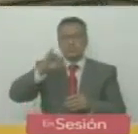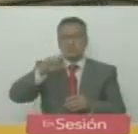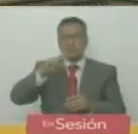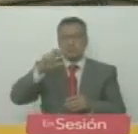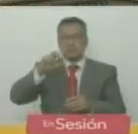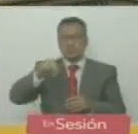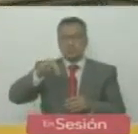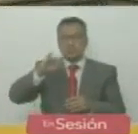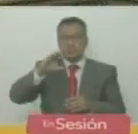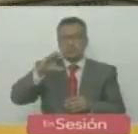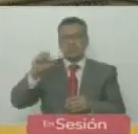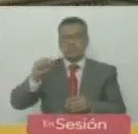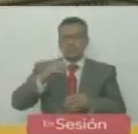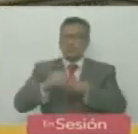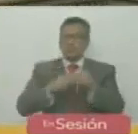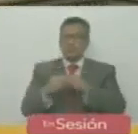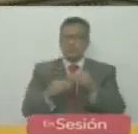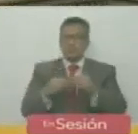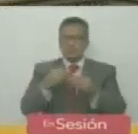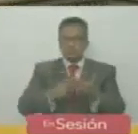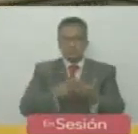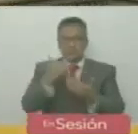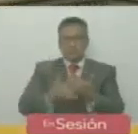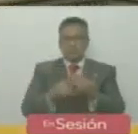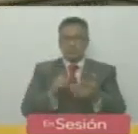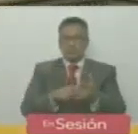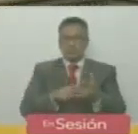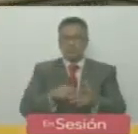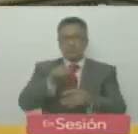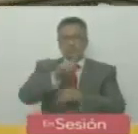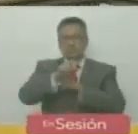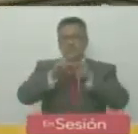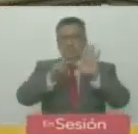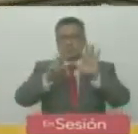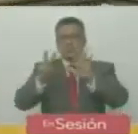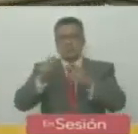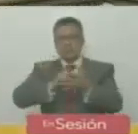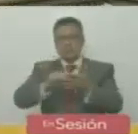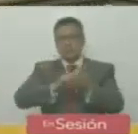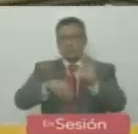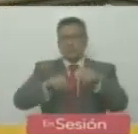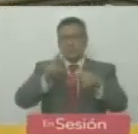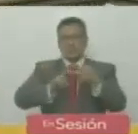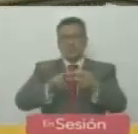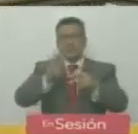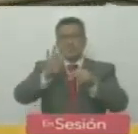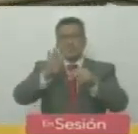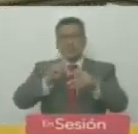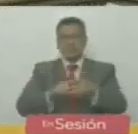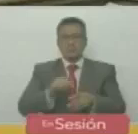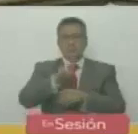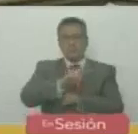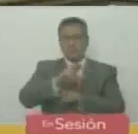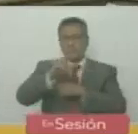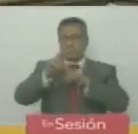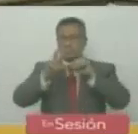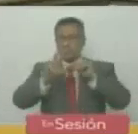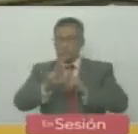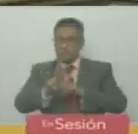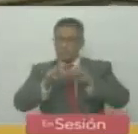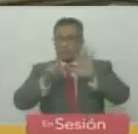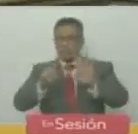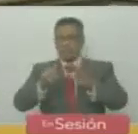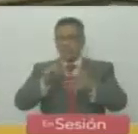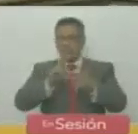de Irán, de conformidad con lo previsto en los artículos 187, numeral 14 y 236, numeral